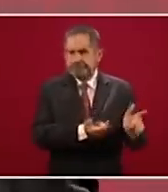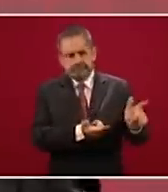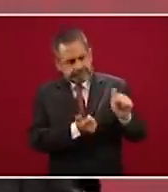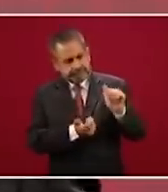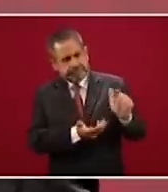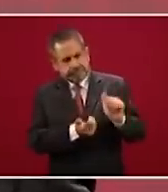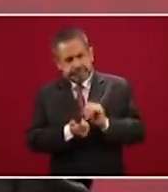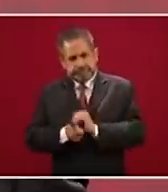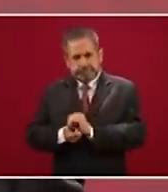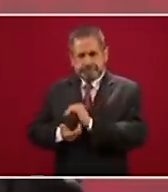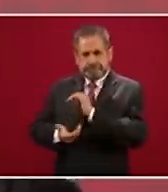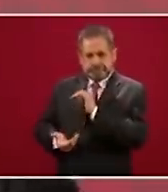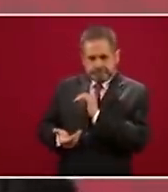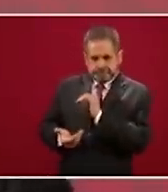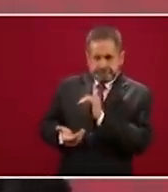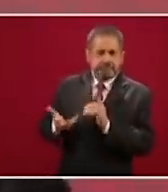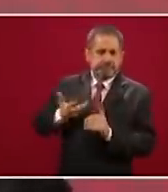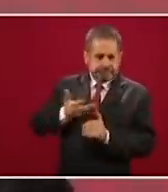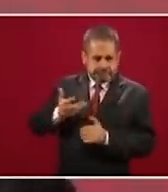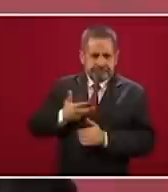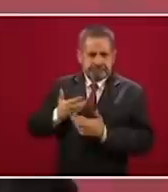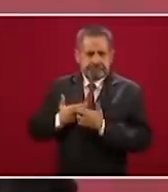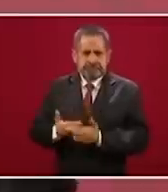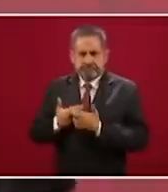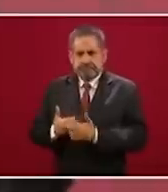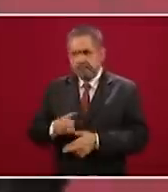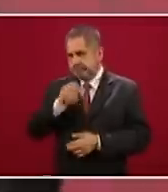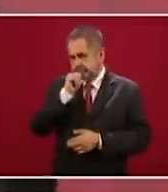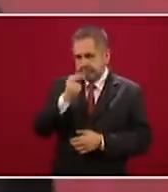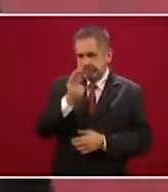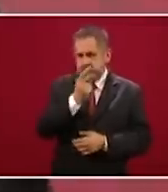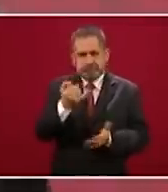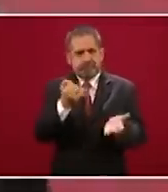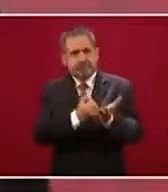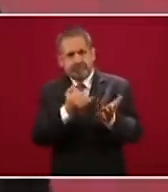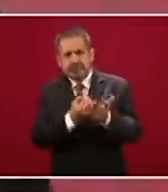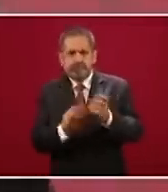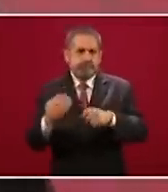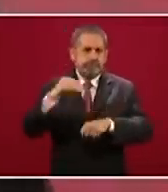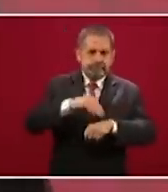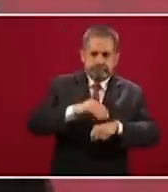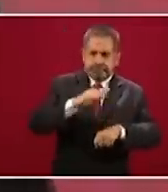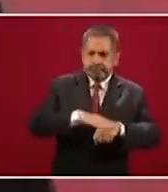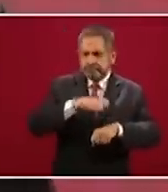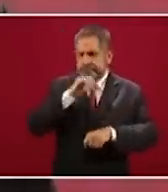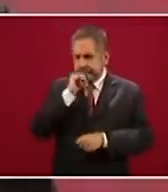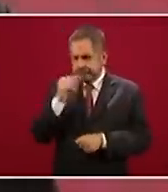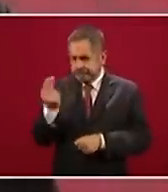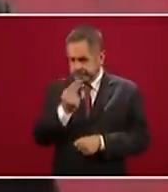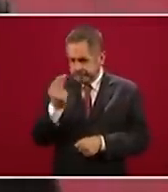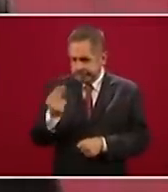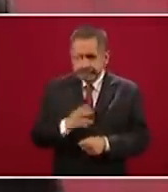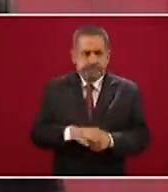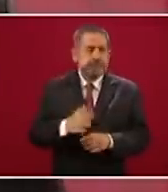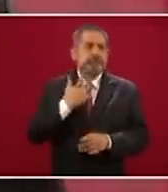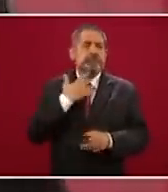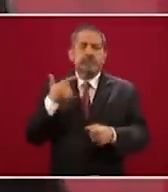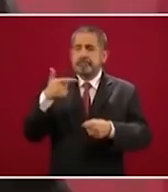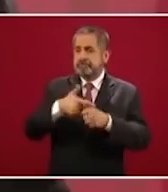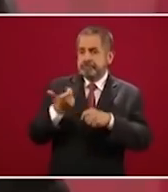y sin aumentar impuestos, sin aumentar el precio de los